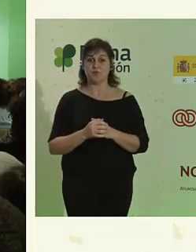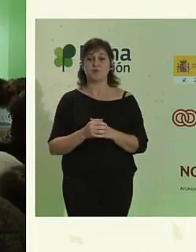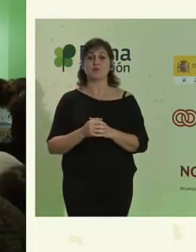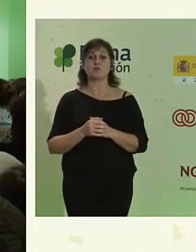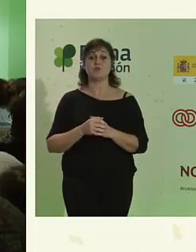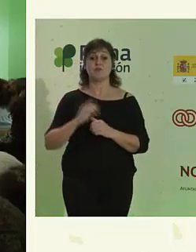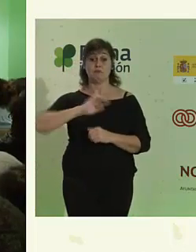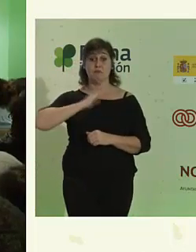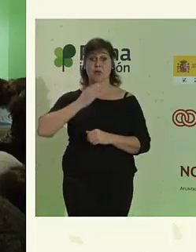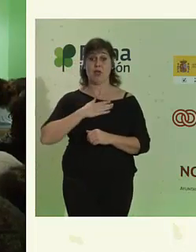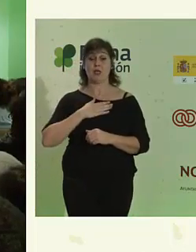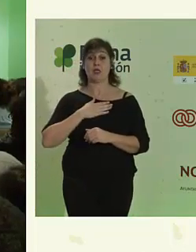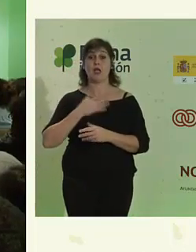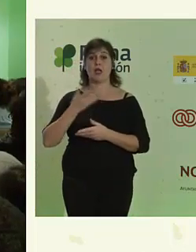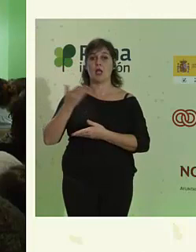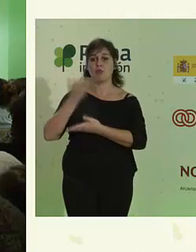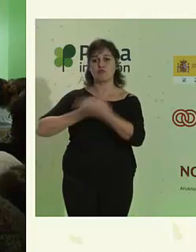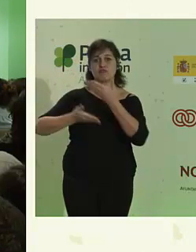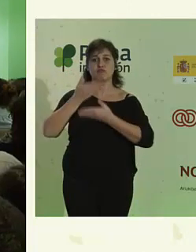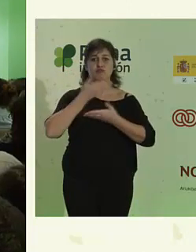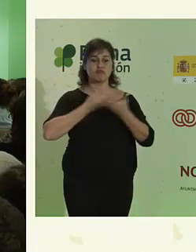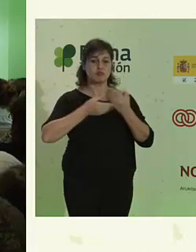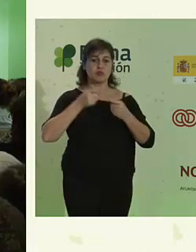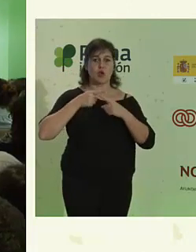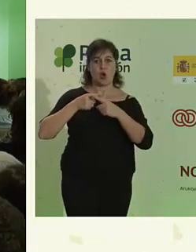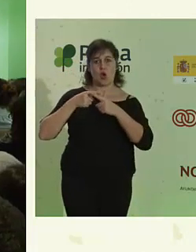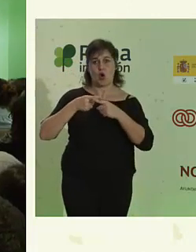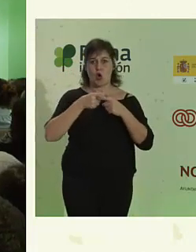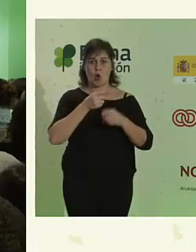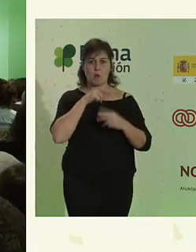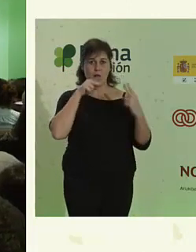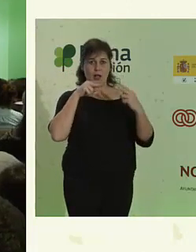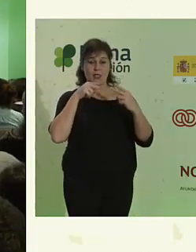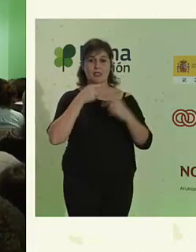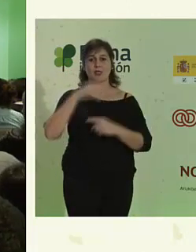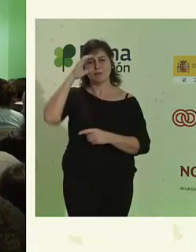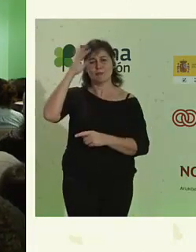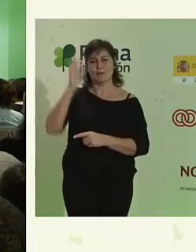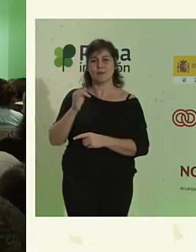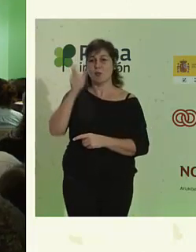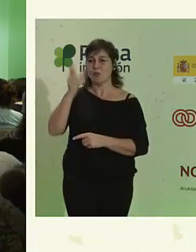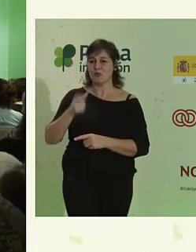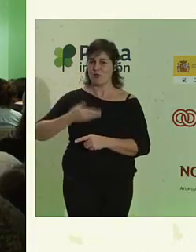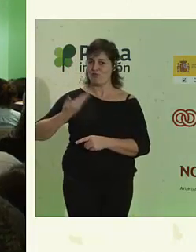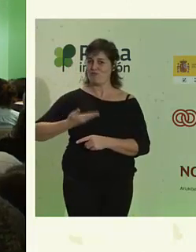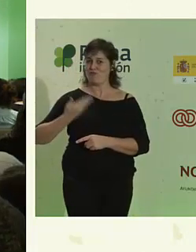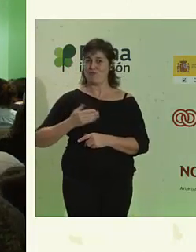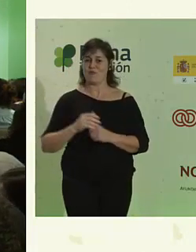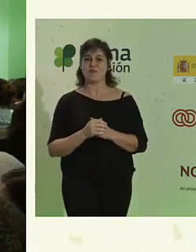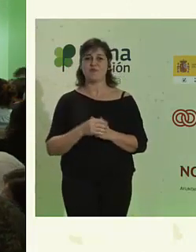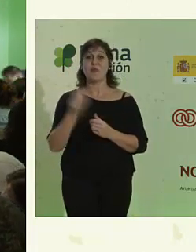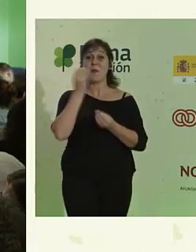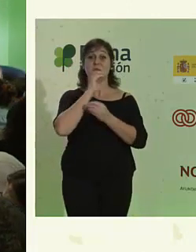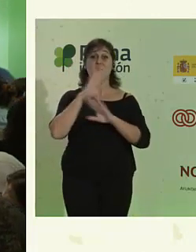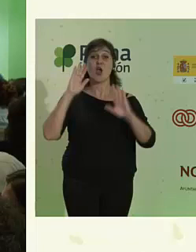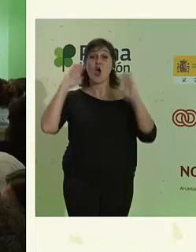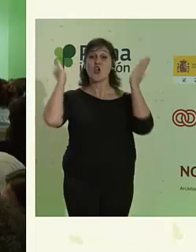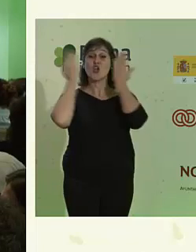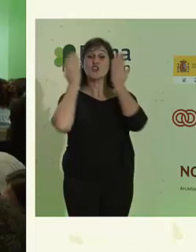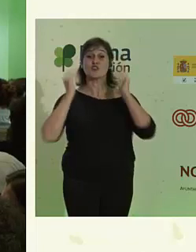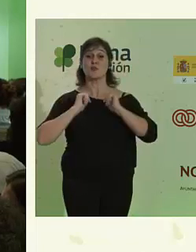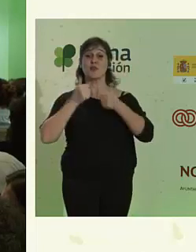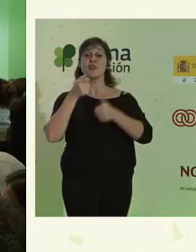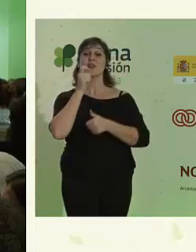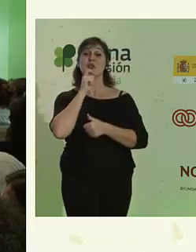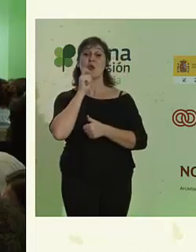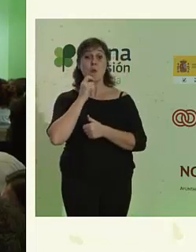vamos a aprender y escucharemos a personas extraordinarias. ¿Y qué mejor manera de empezar el Congreso que la